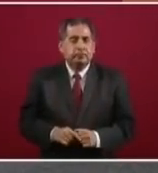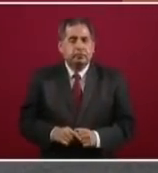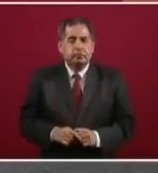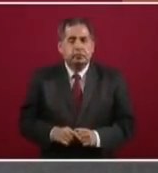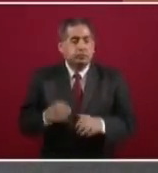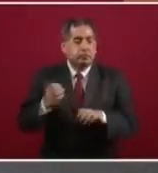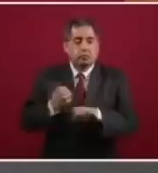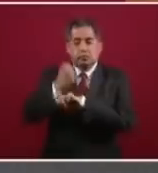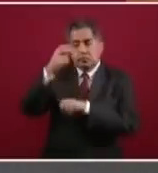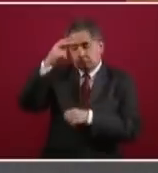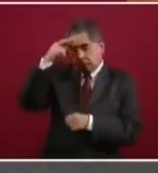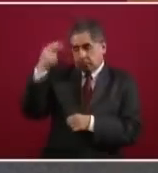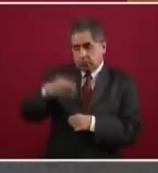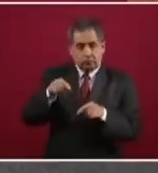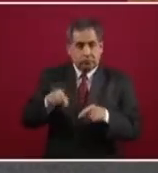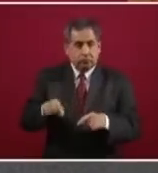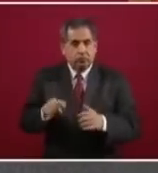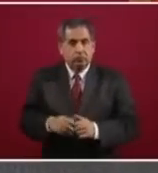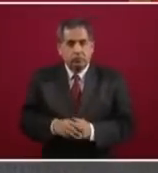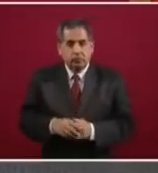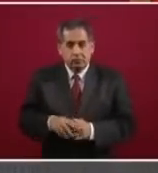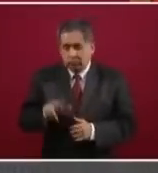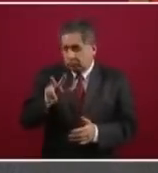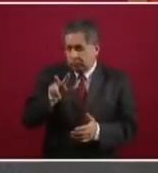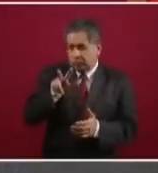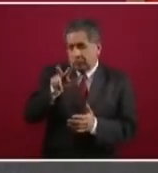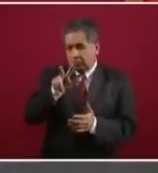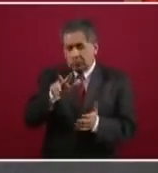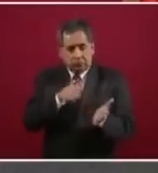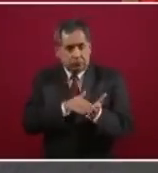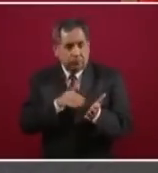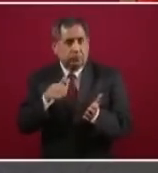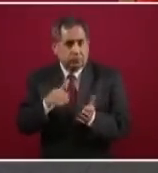el Estado de México, 18 millones de